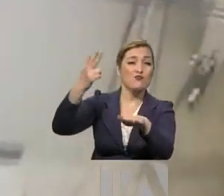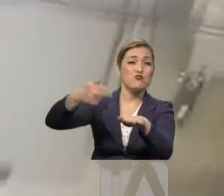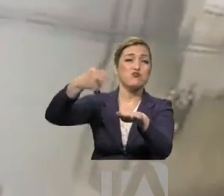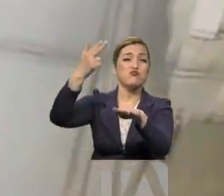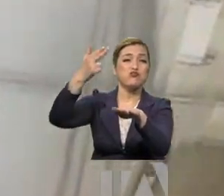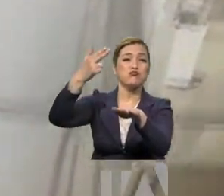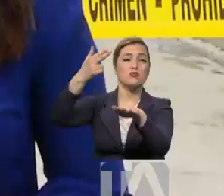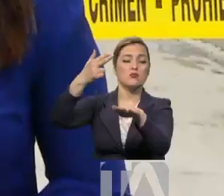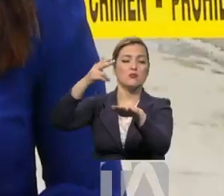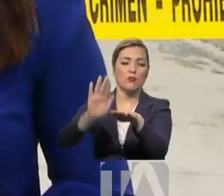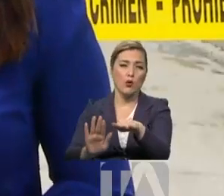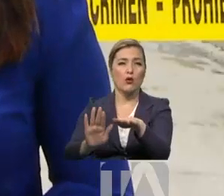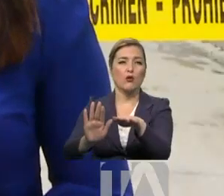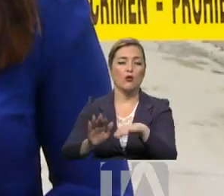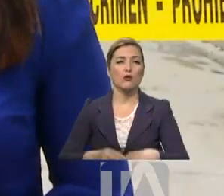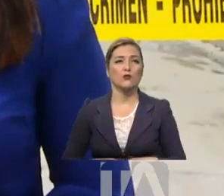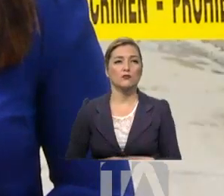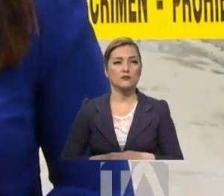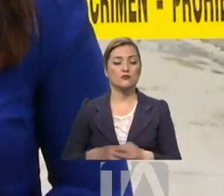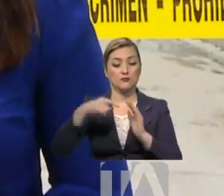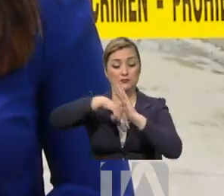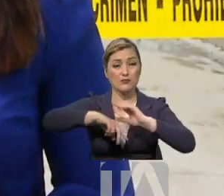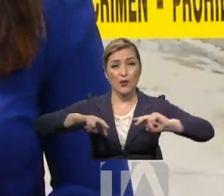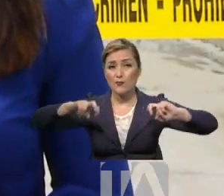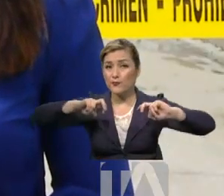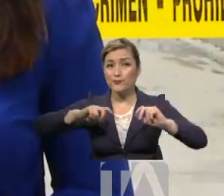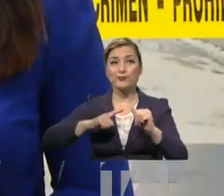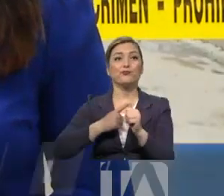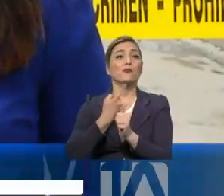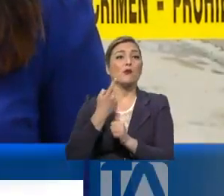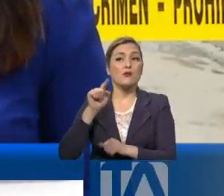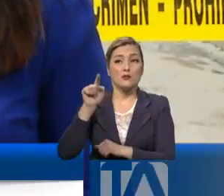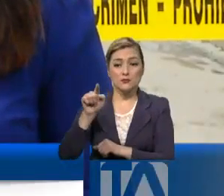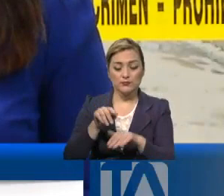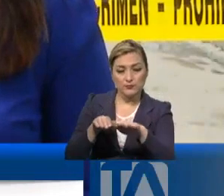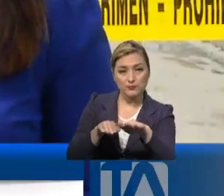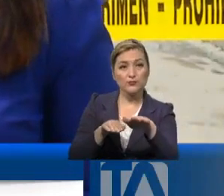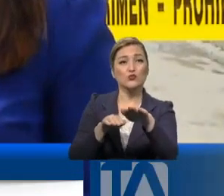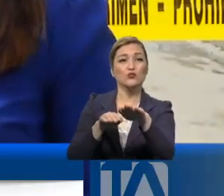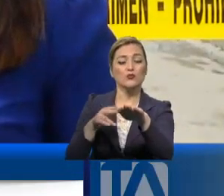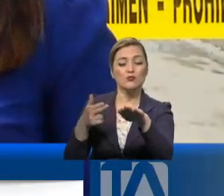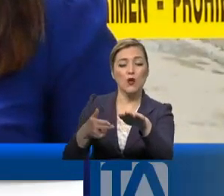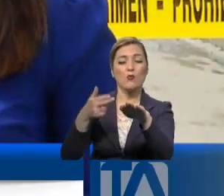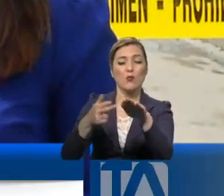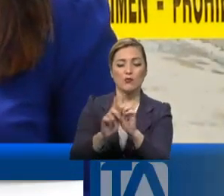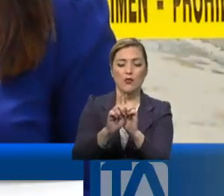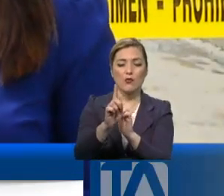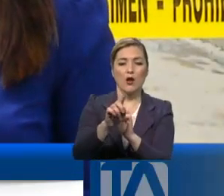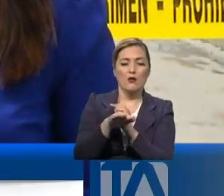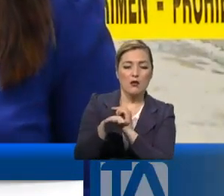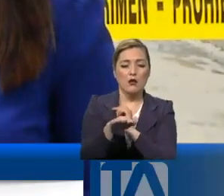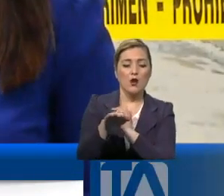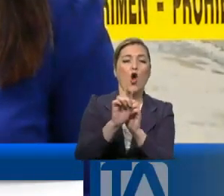finalmente lo hace detener. Según las primeras investigaciones, una vez que el vehículo fue interceptado, recorrió al menos 800